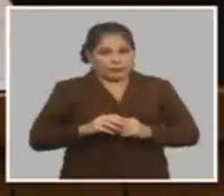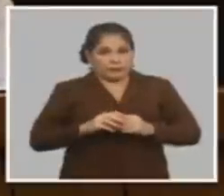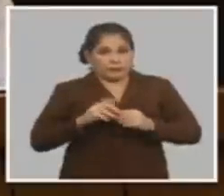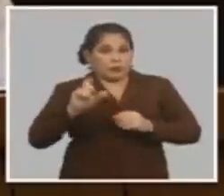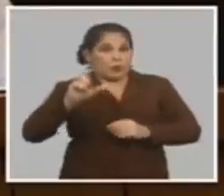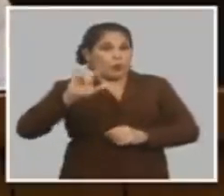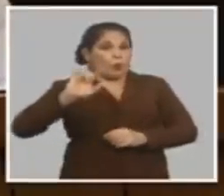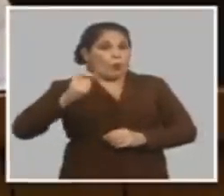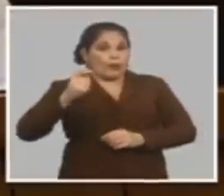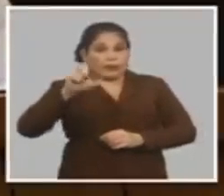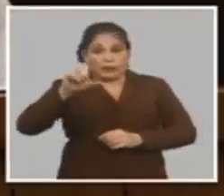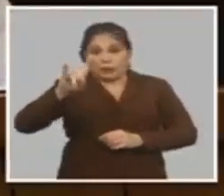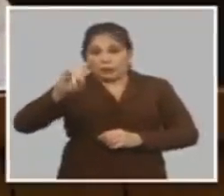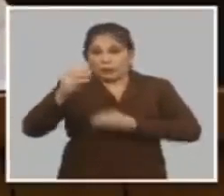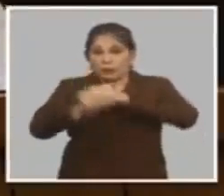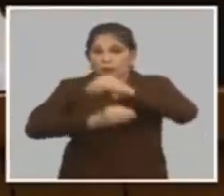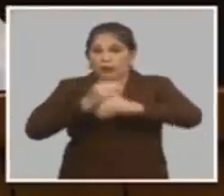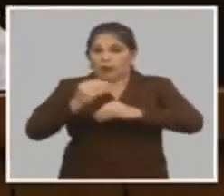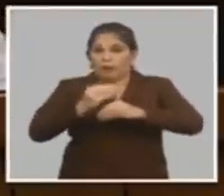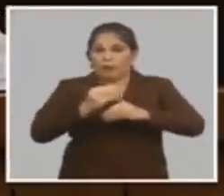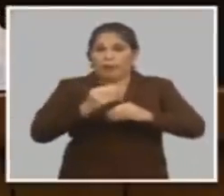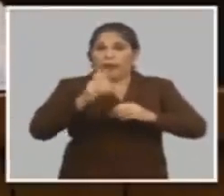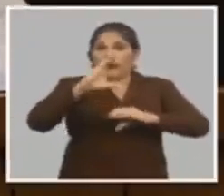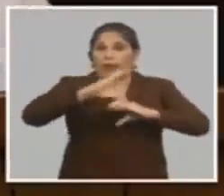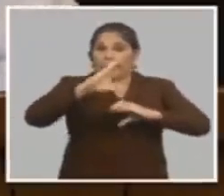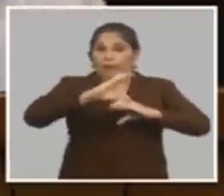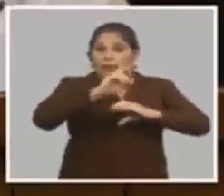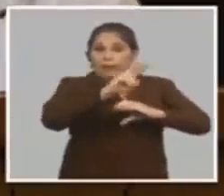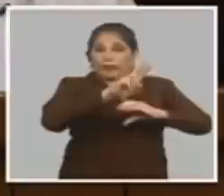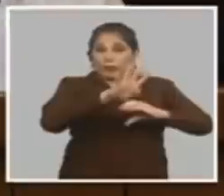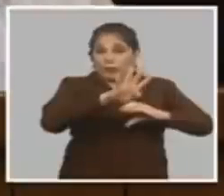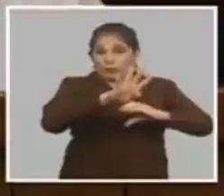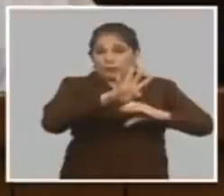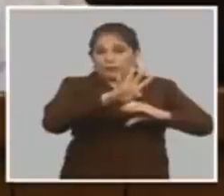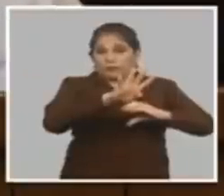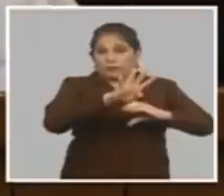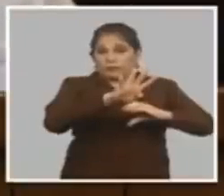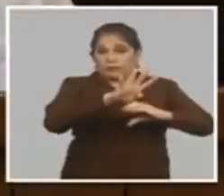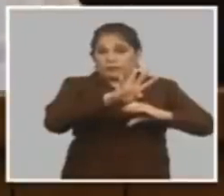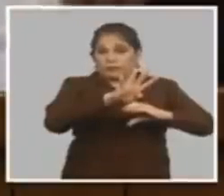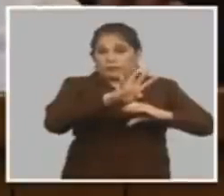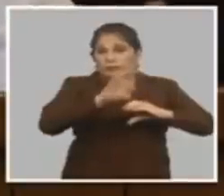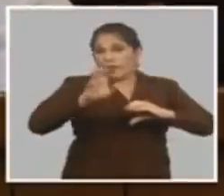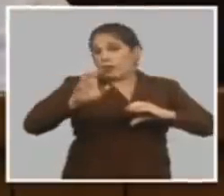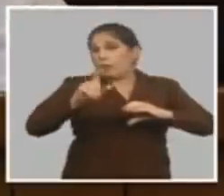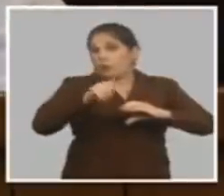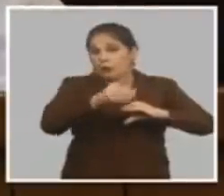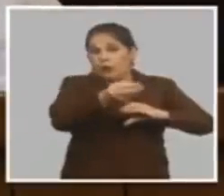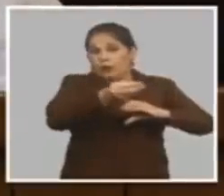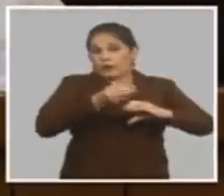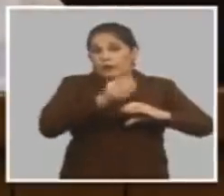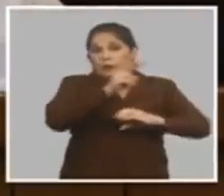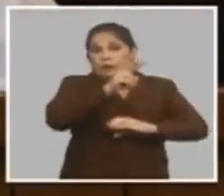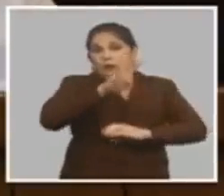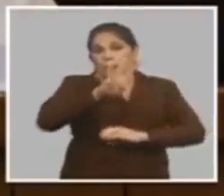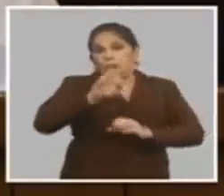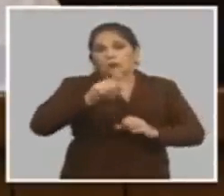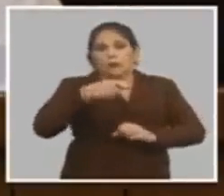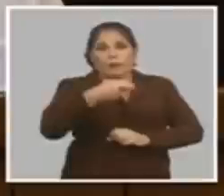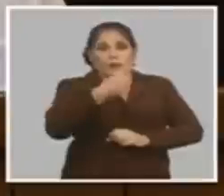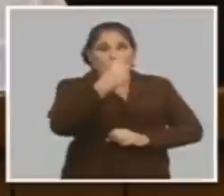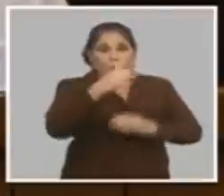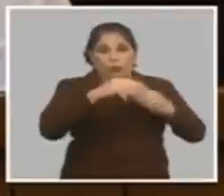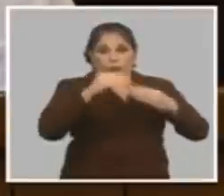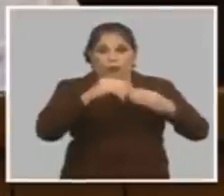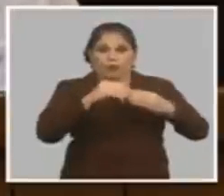y hoy los CUC usted los cambia en Cadeca y los cambia por 24, o usted recibe 24 pesos por un